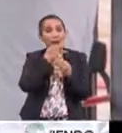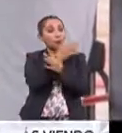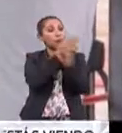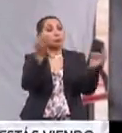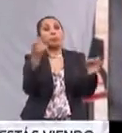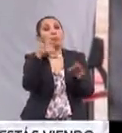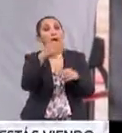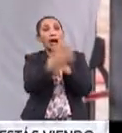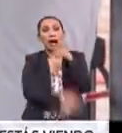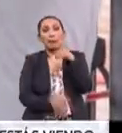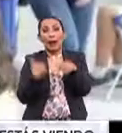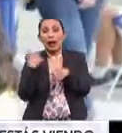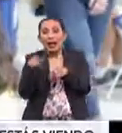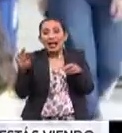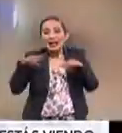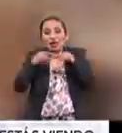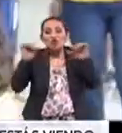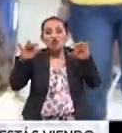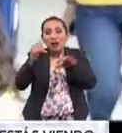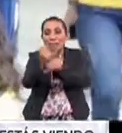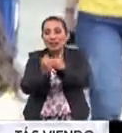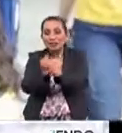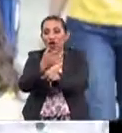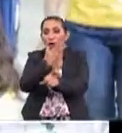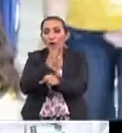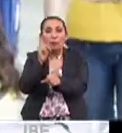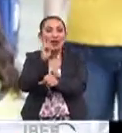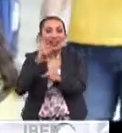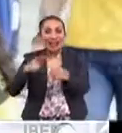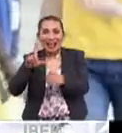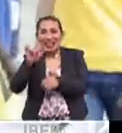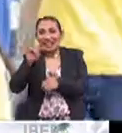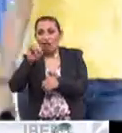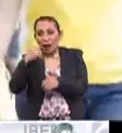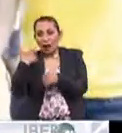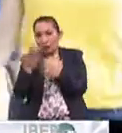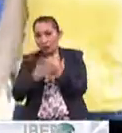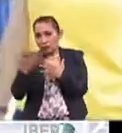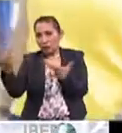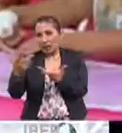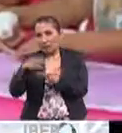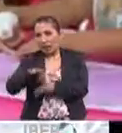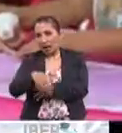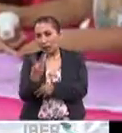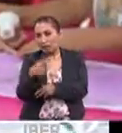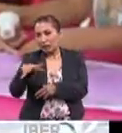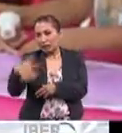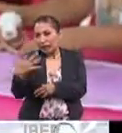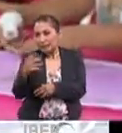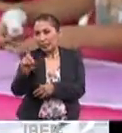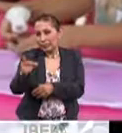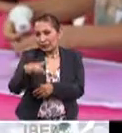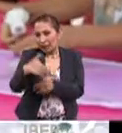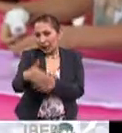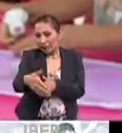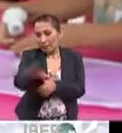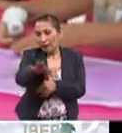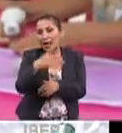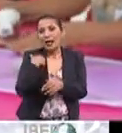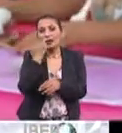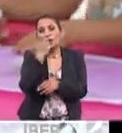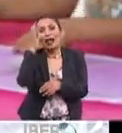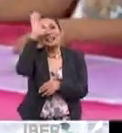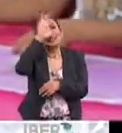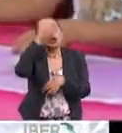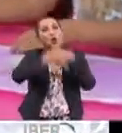va a cerrar en el marco del Encuentro de Investigadores de Género del Litoral, que se va a desarrollar el 14 y el 15 de diciembre en la Facultad